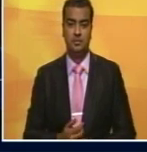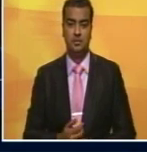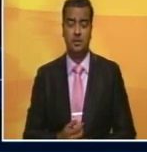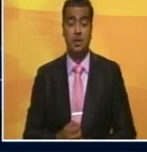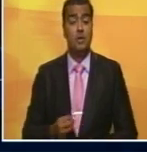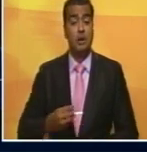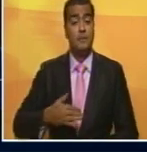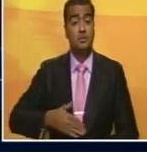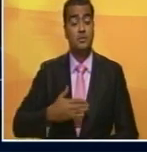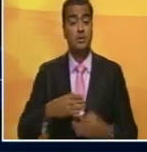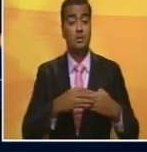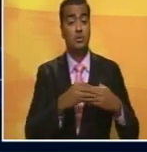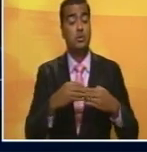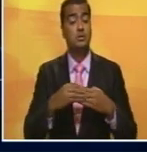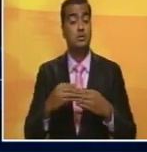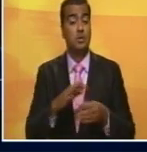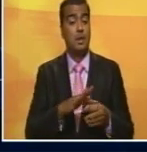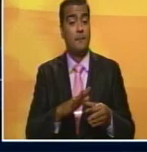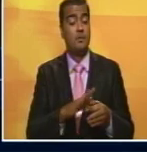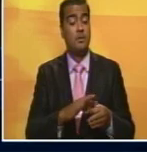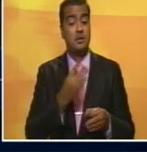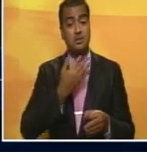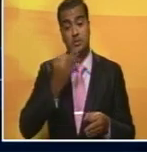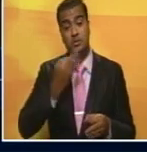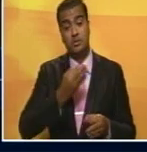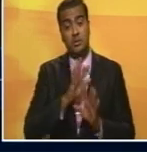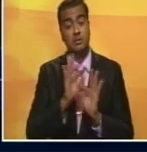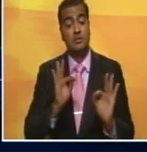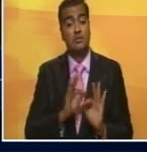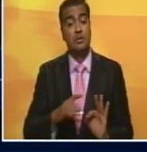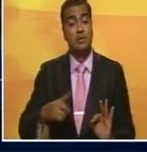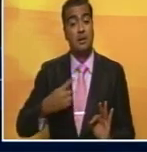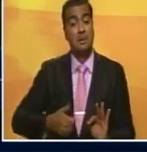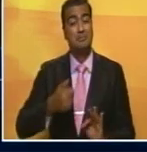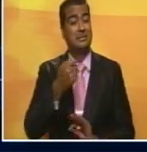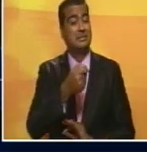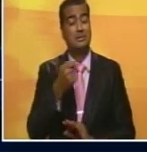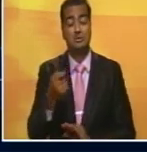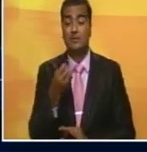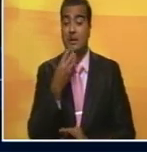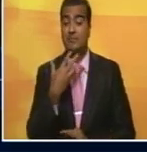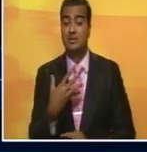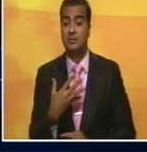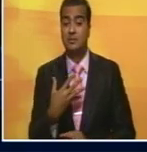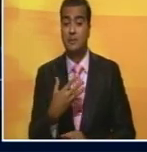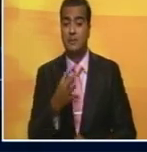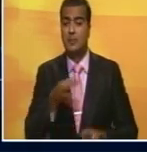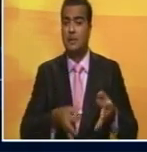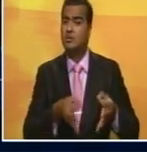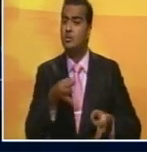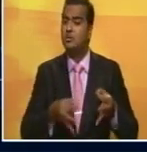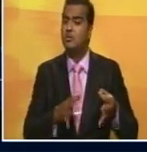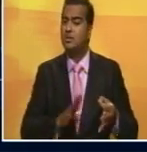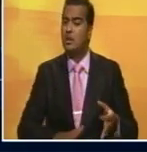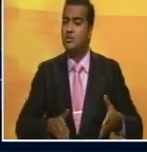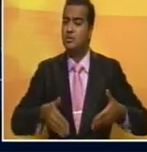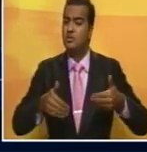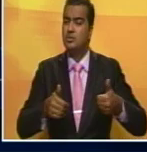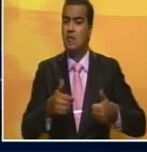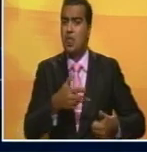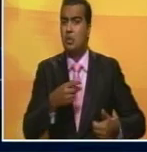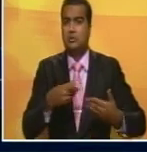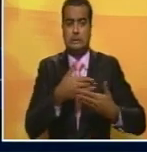una posible dolarización de la moneda, aseguró que la medida traería más costos que beneficios. A su juicio, existen soluciones no